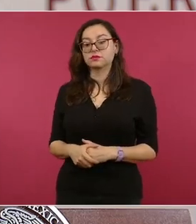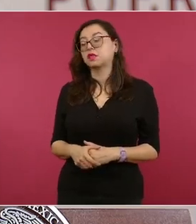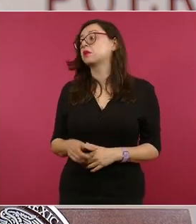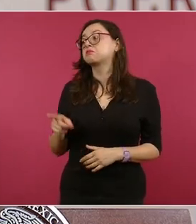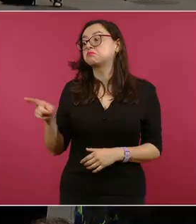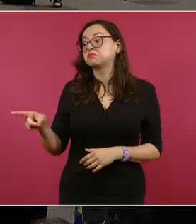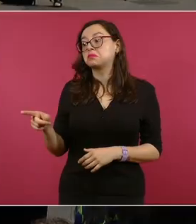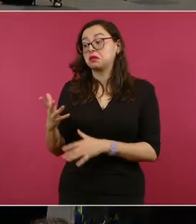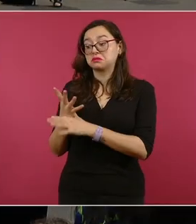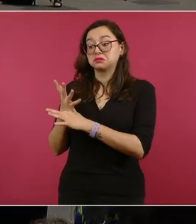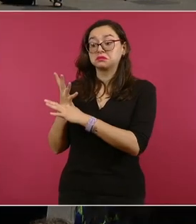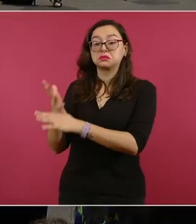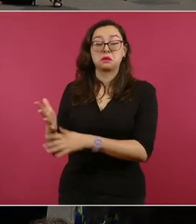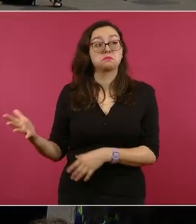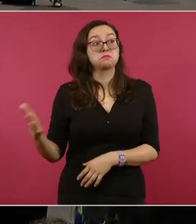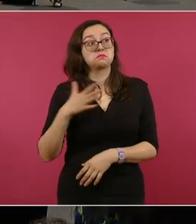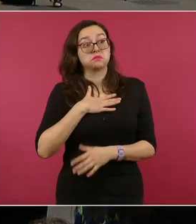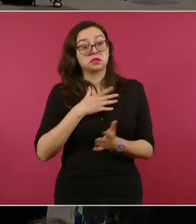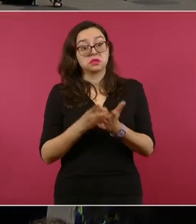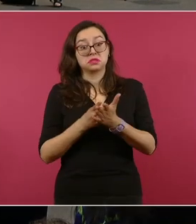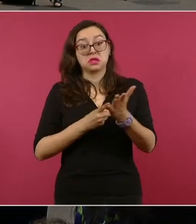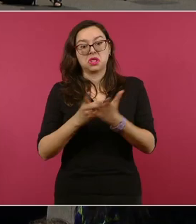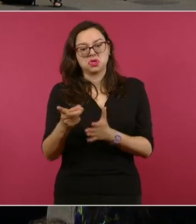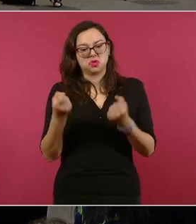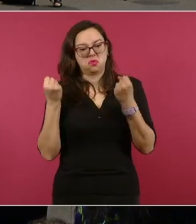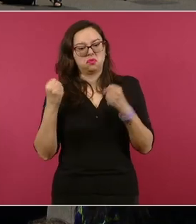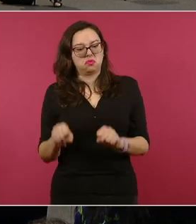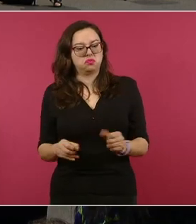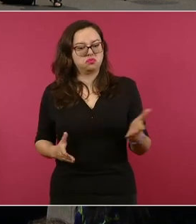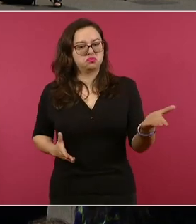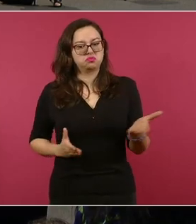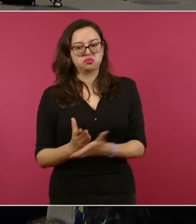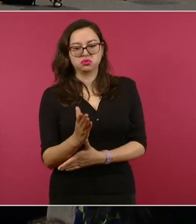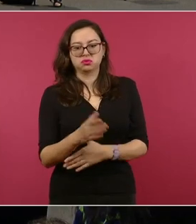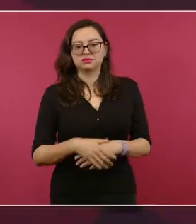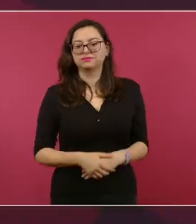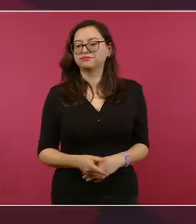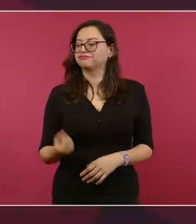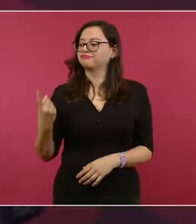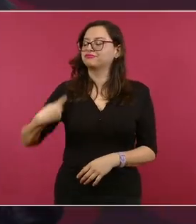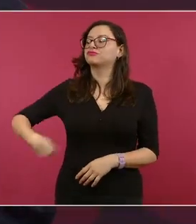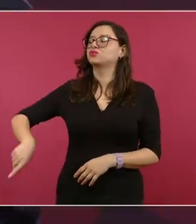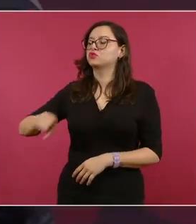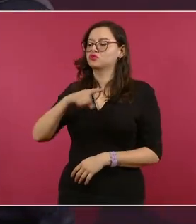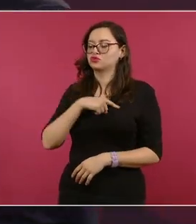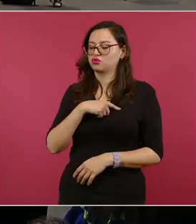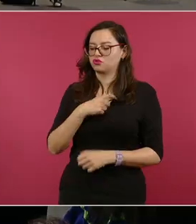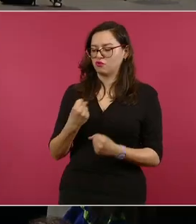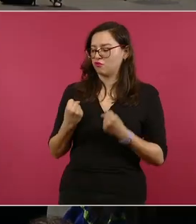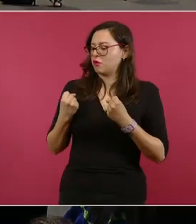señor presidente, señora canciller, responde con la fuerza del derecho.